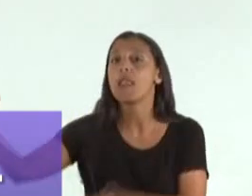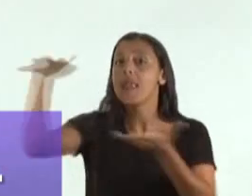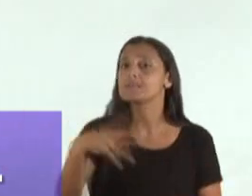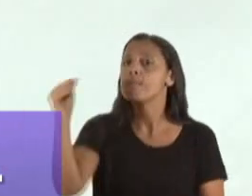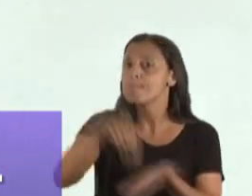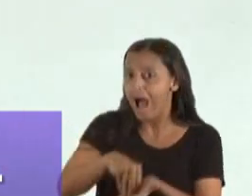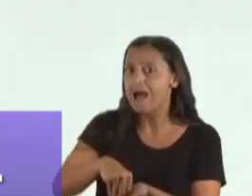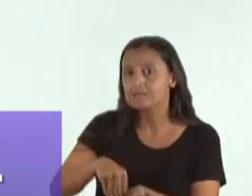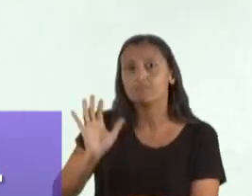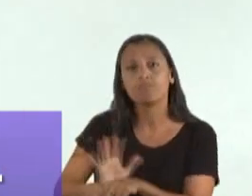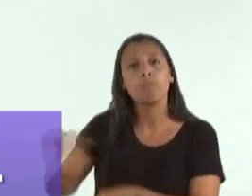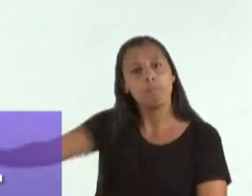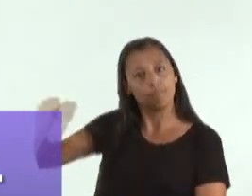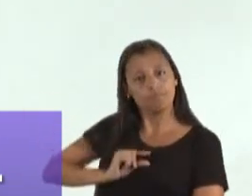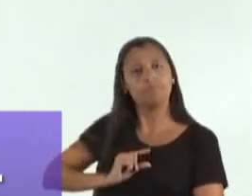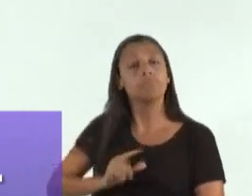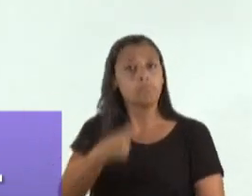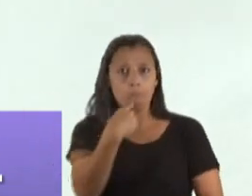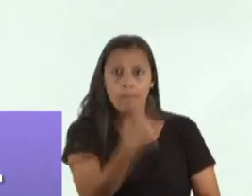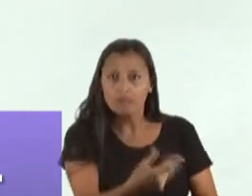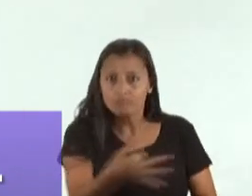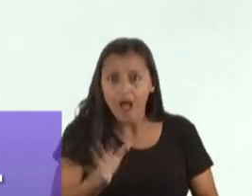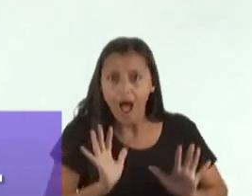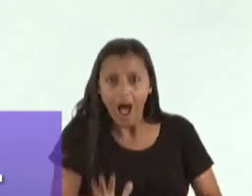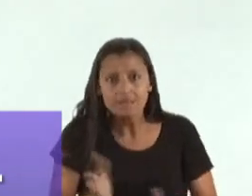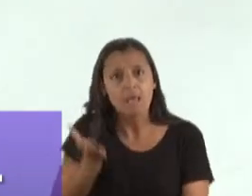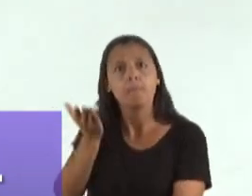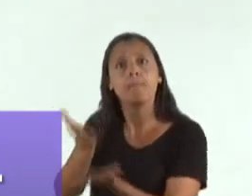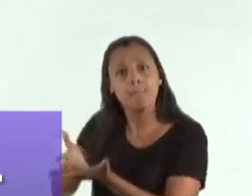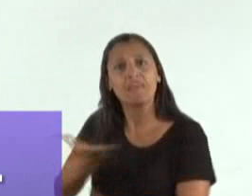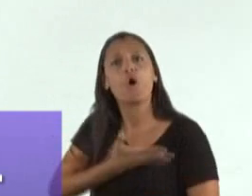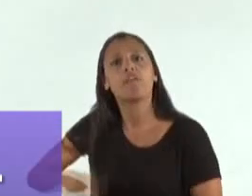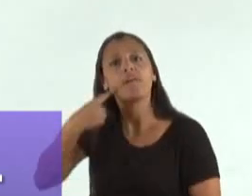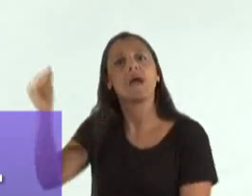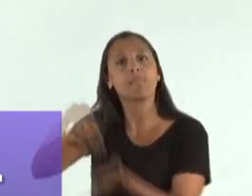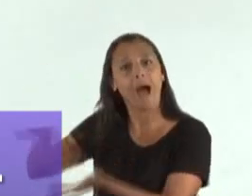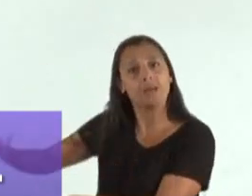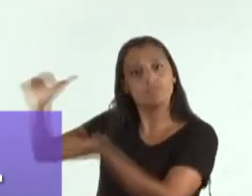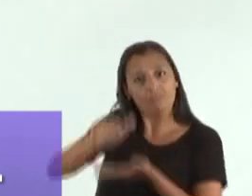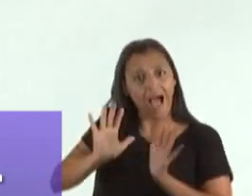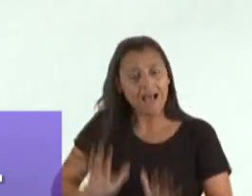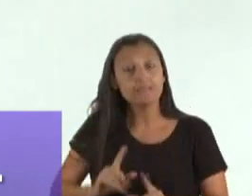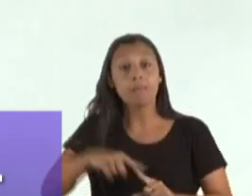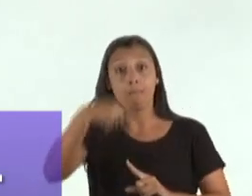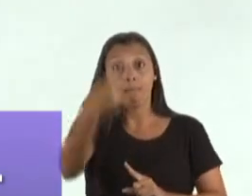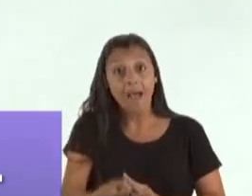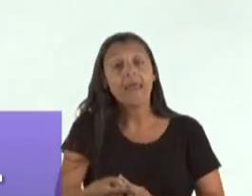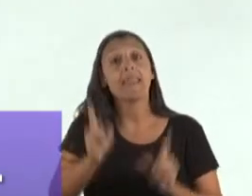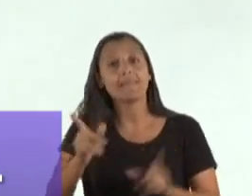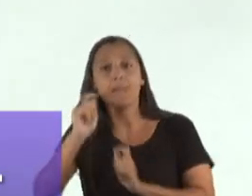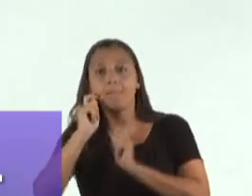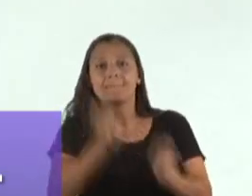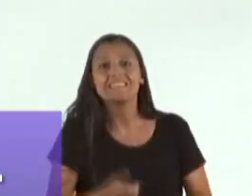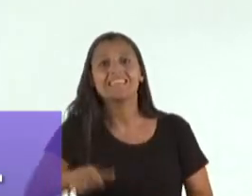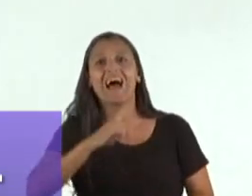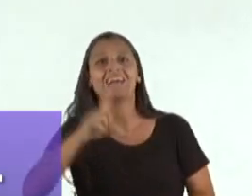si formalmente existe ese pedido del gobierno para un desembolso de ese estilo. Y por último, mañana el presidente recibe a Antony